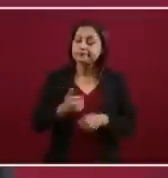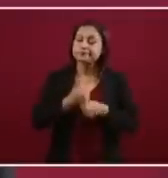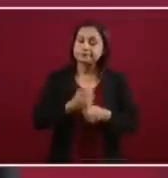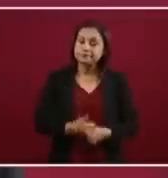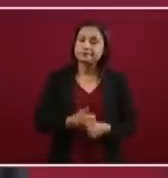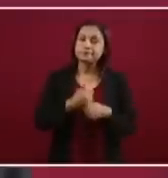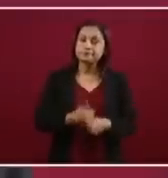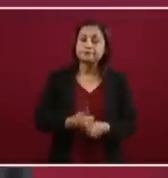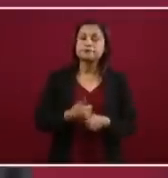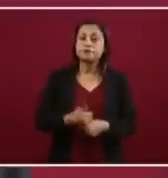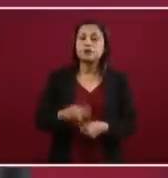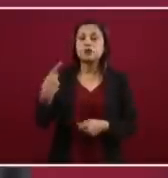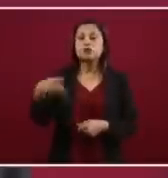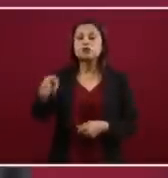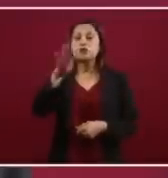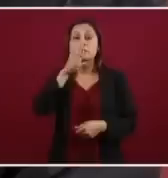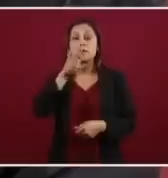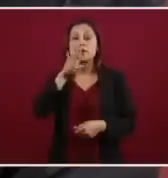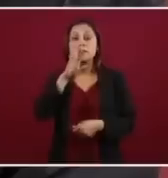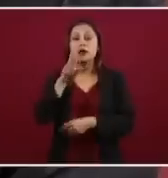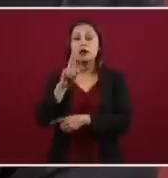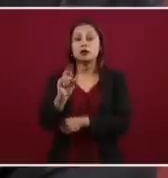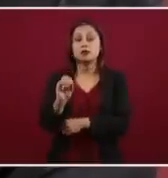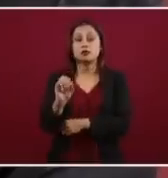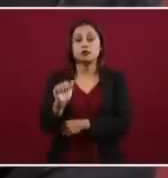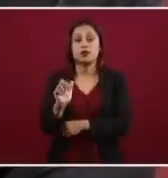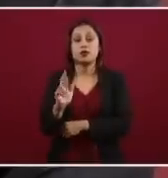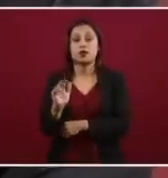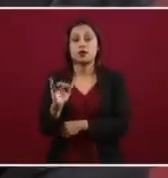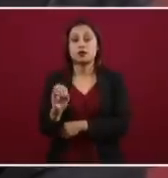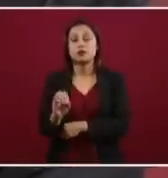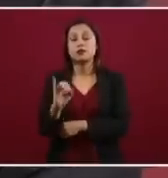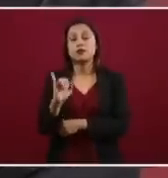doña Rosario Ibarra de Piedra,